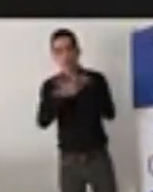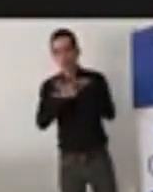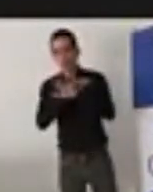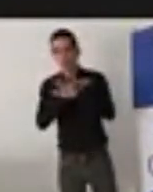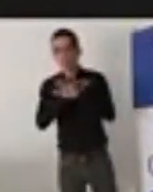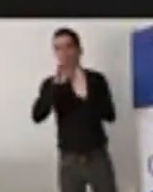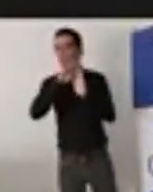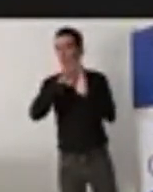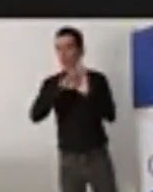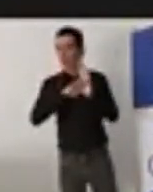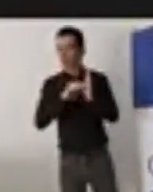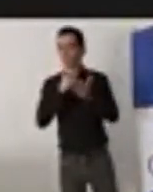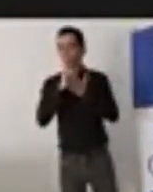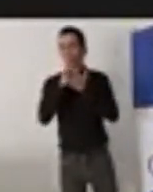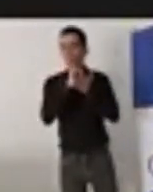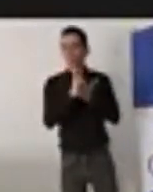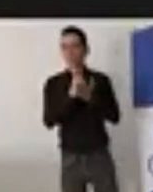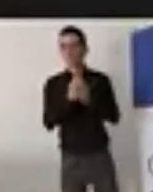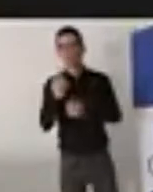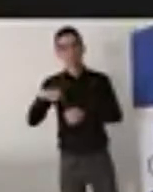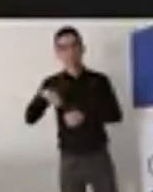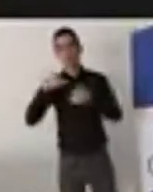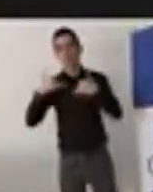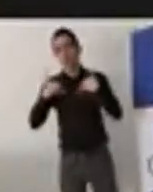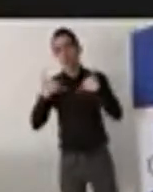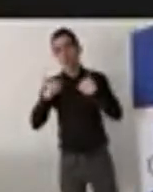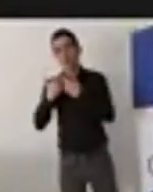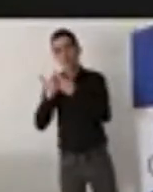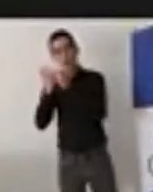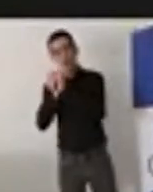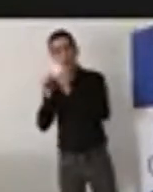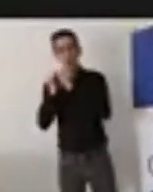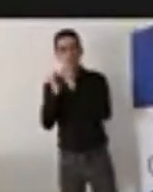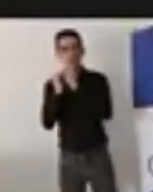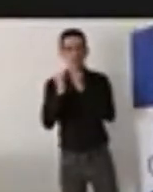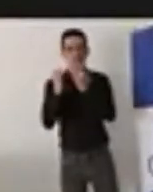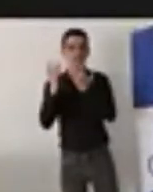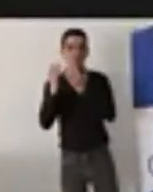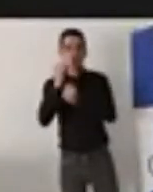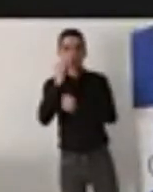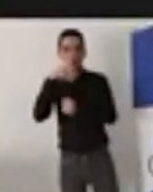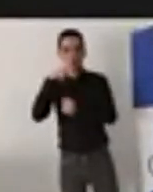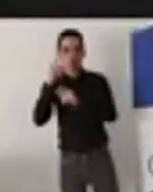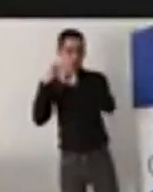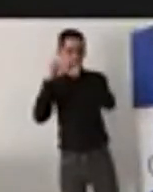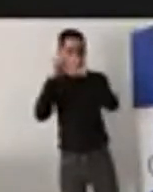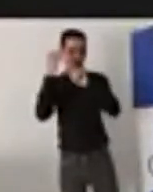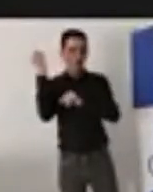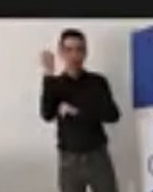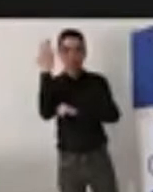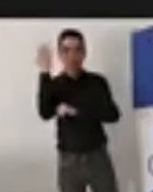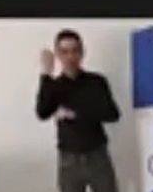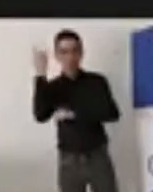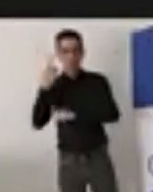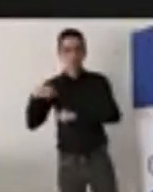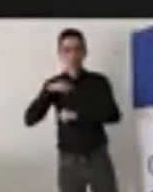espacios institucionales, en espacios de la sociedad civil, en espacios de Naciones Unidas. Yo creo que hay que saberles llegar con el